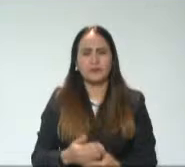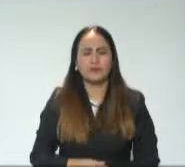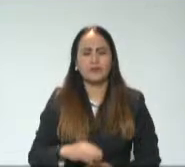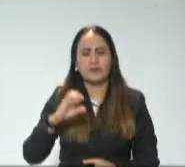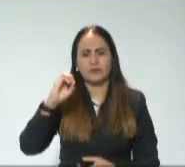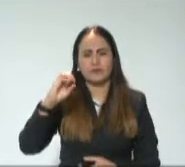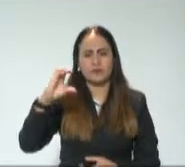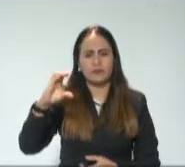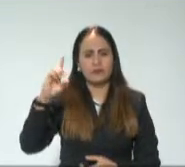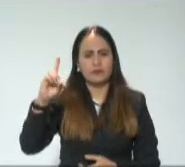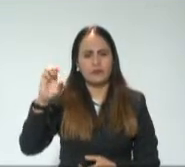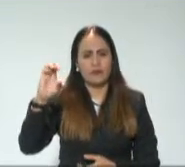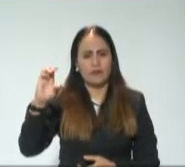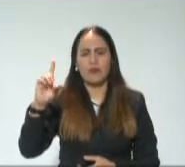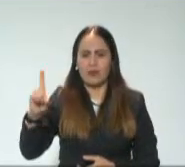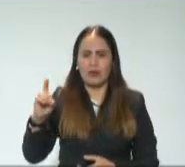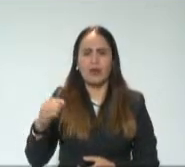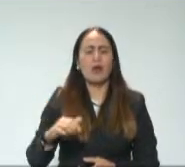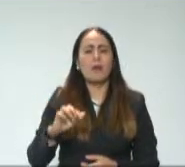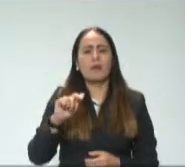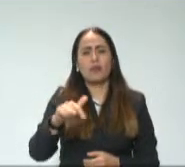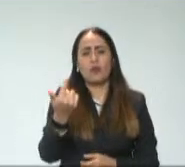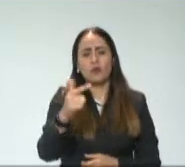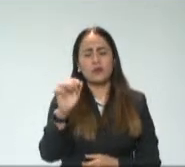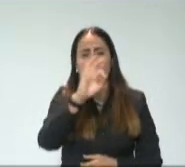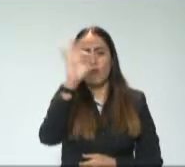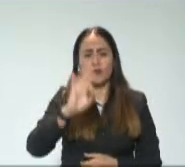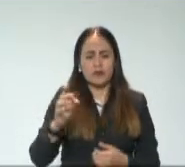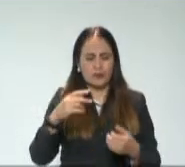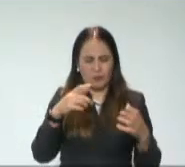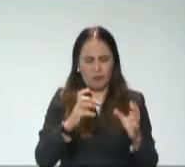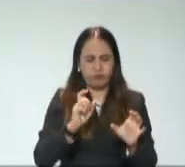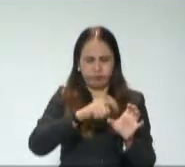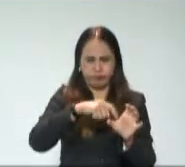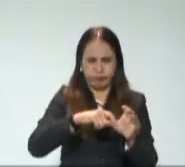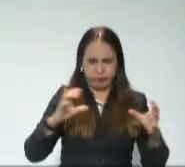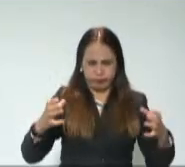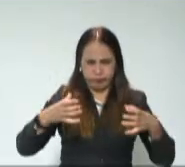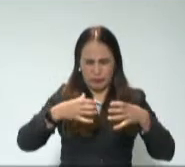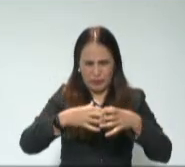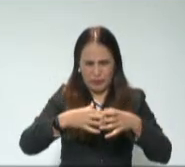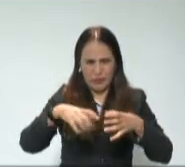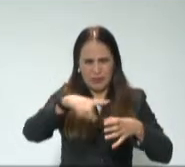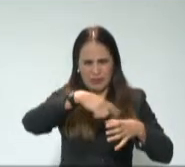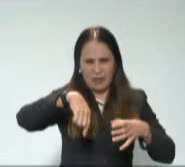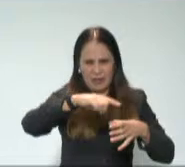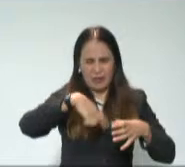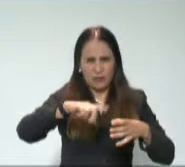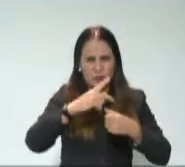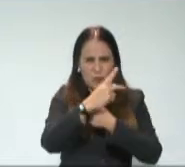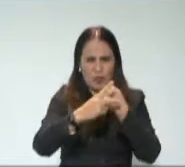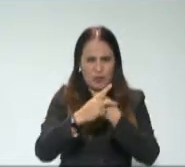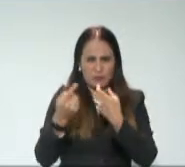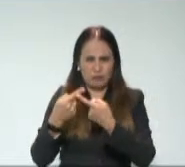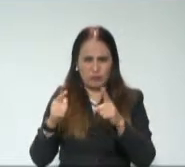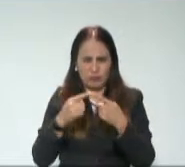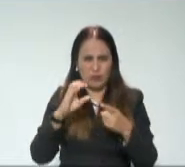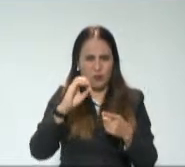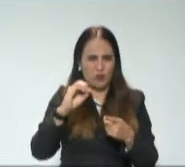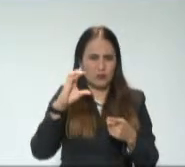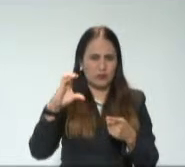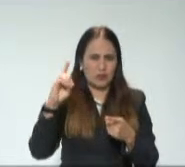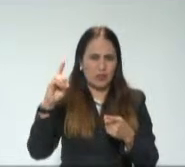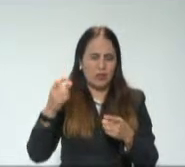en la ocd solamente 12 por de los países de de nuestra miembros de nuestra organización tienen este tipo de